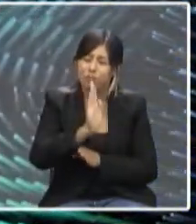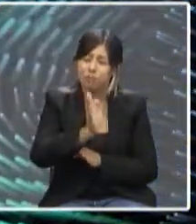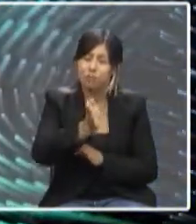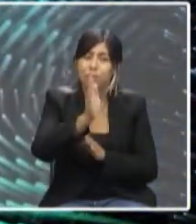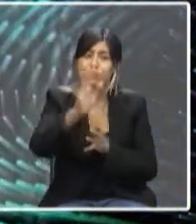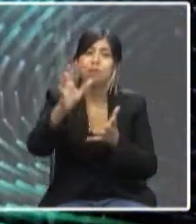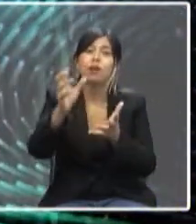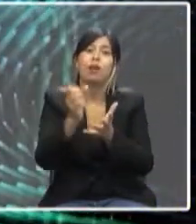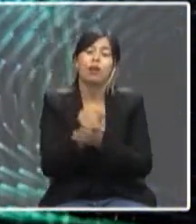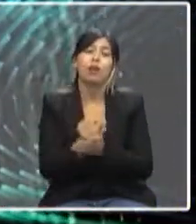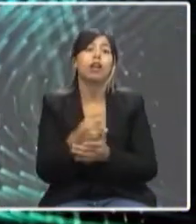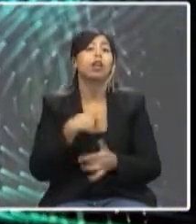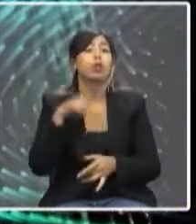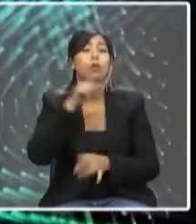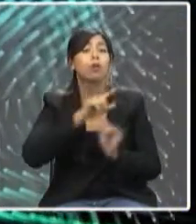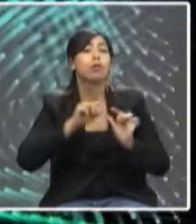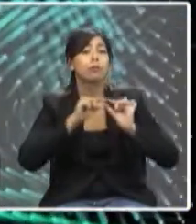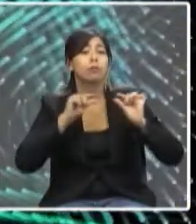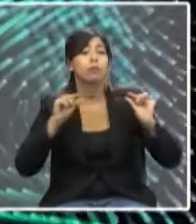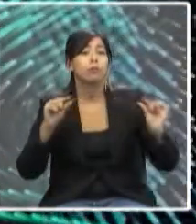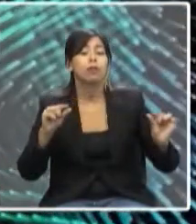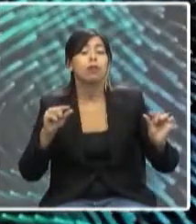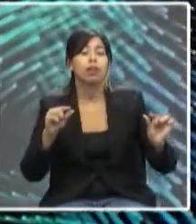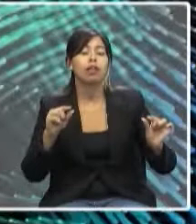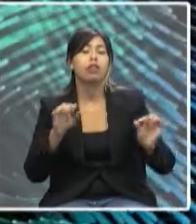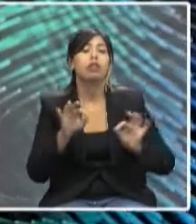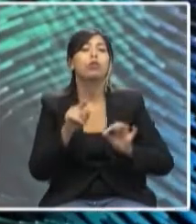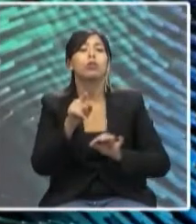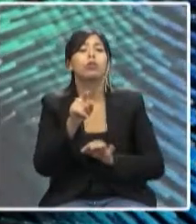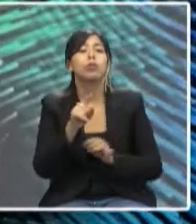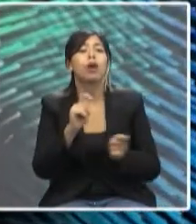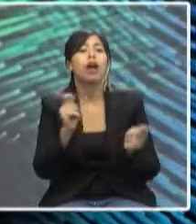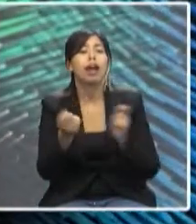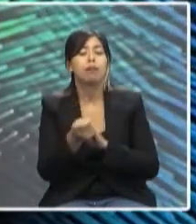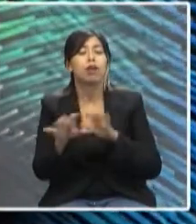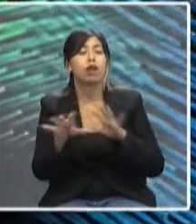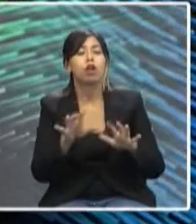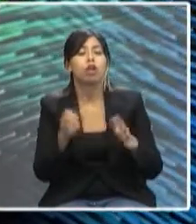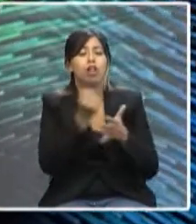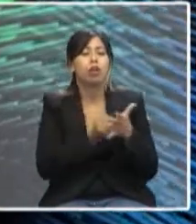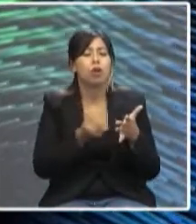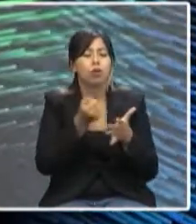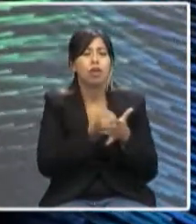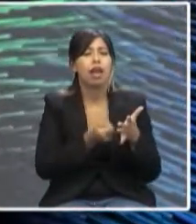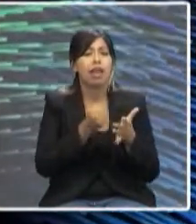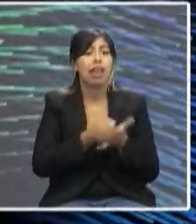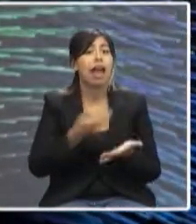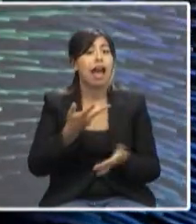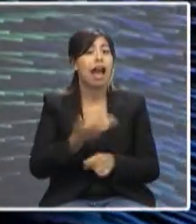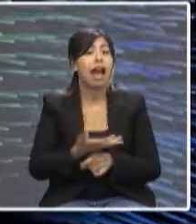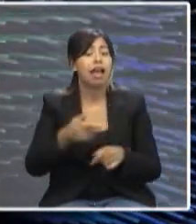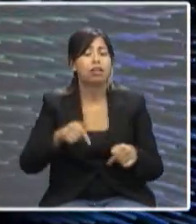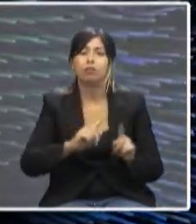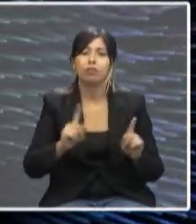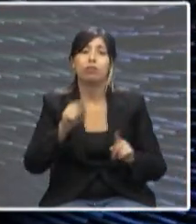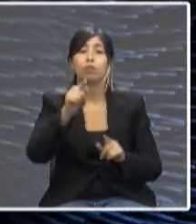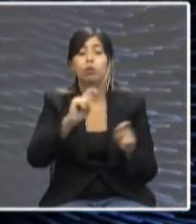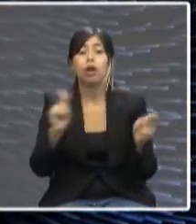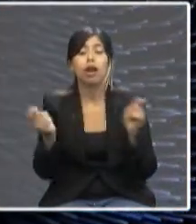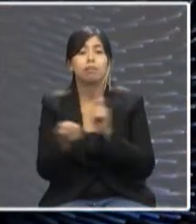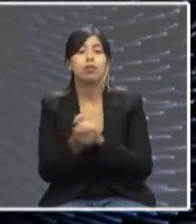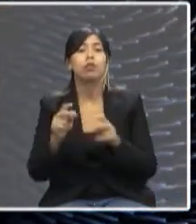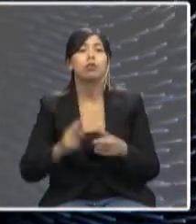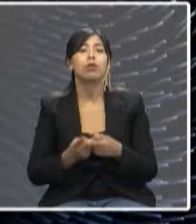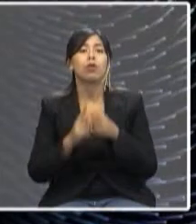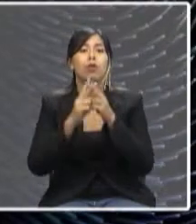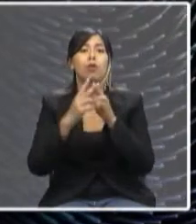mi frase favorita de Buckminster Fuller: nunca cambiarás las cosas luchando contra la realidad existente. Para cambiar algo, construye un nuevo